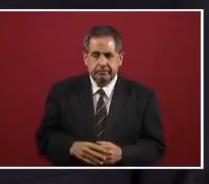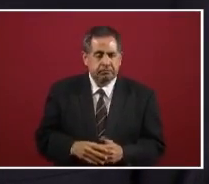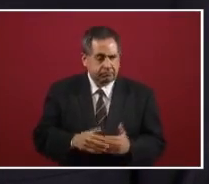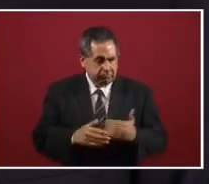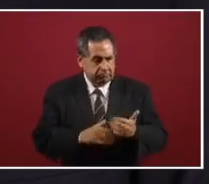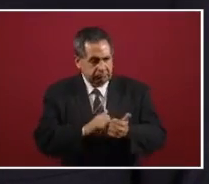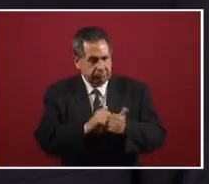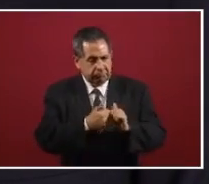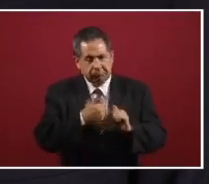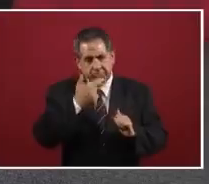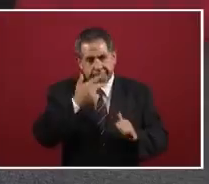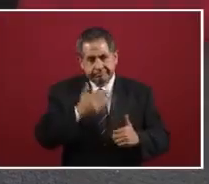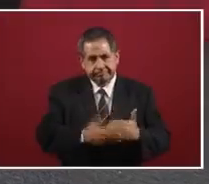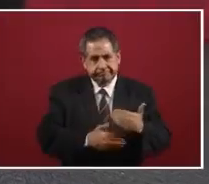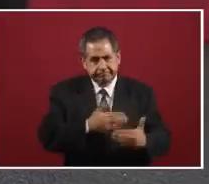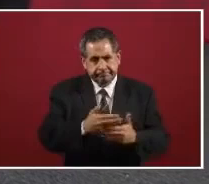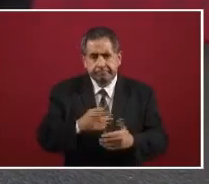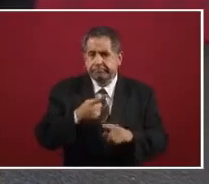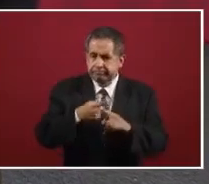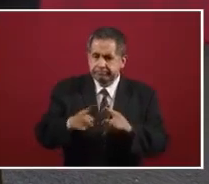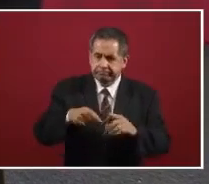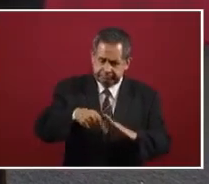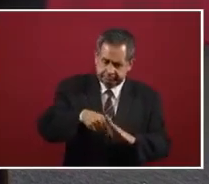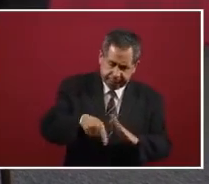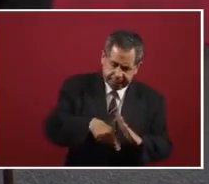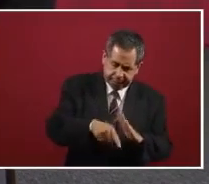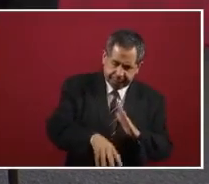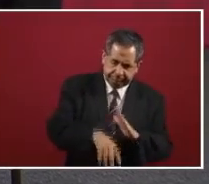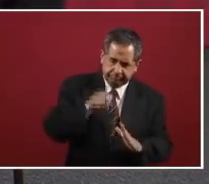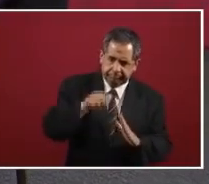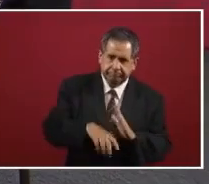madurando y van a empezar a extraer crudo.